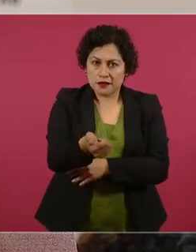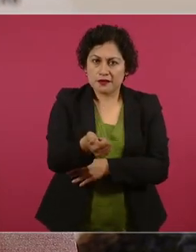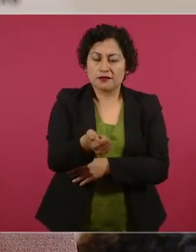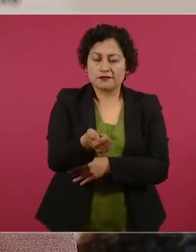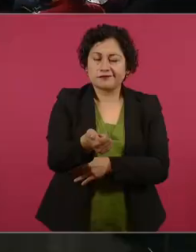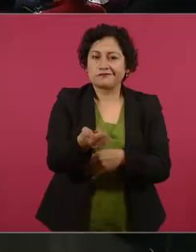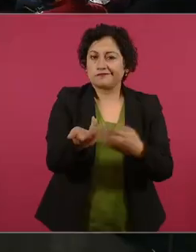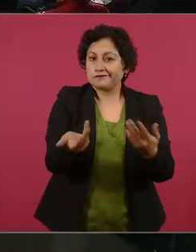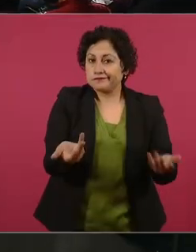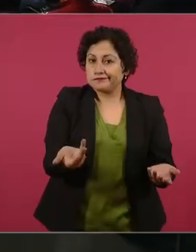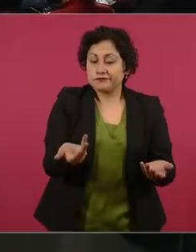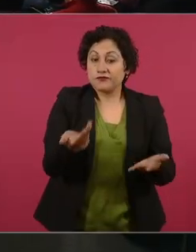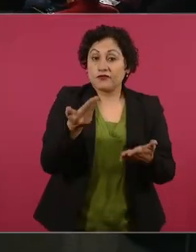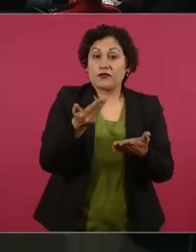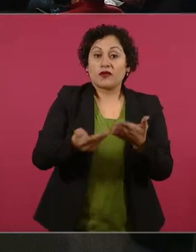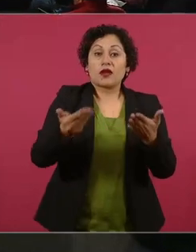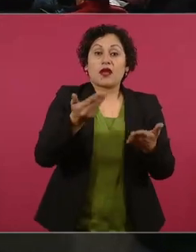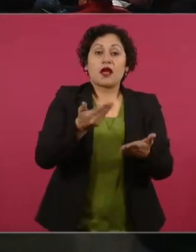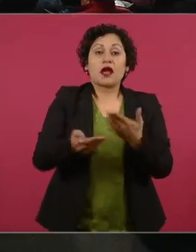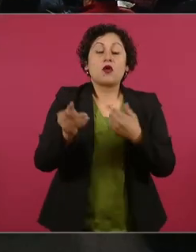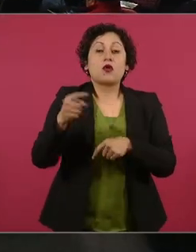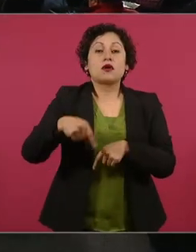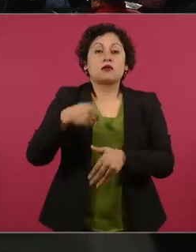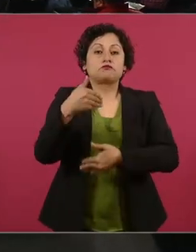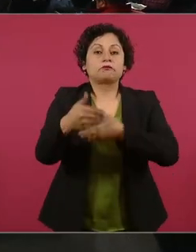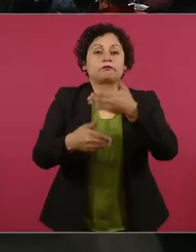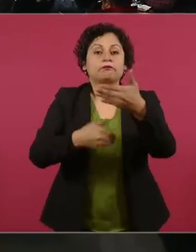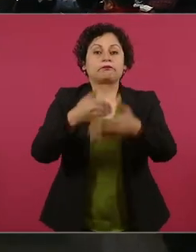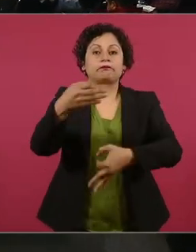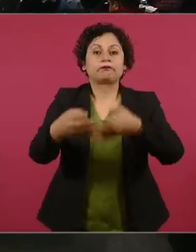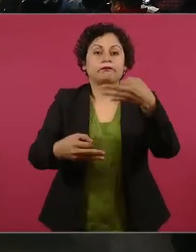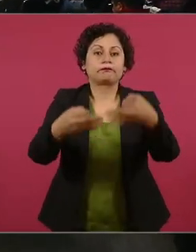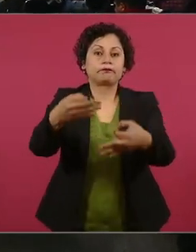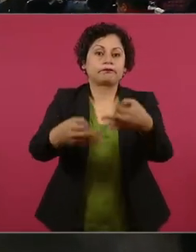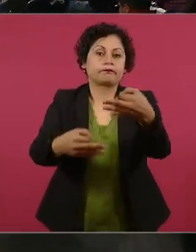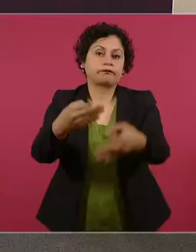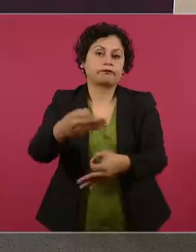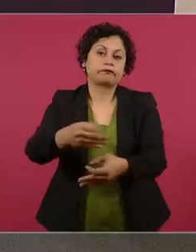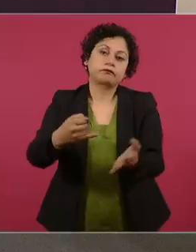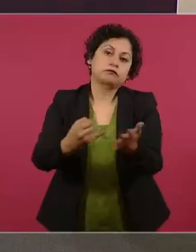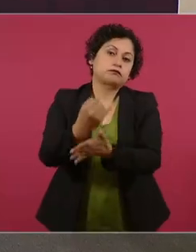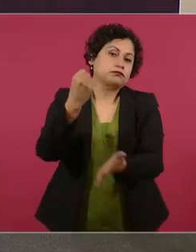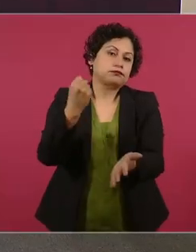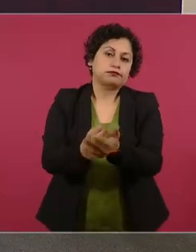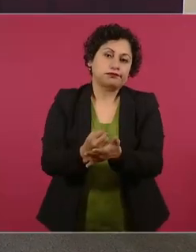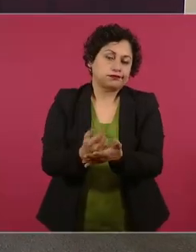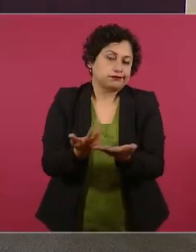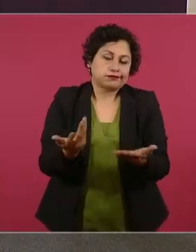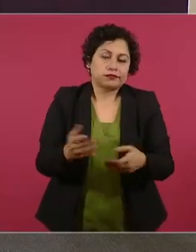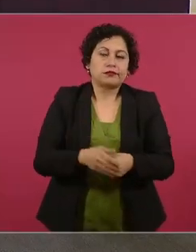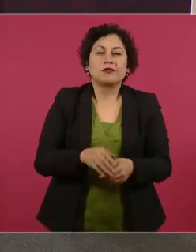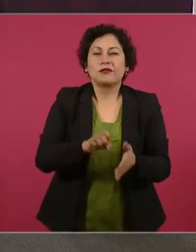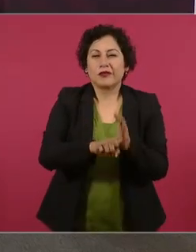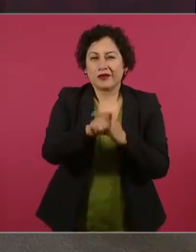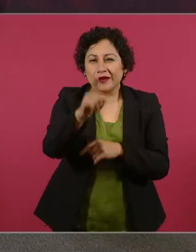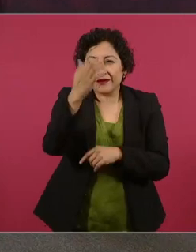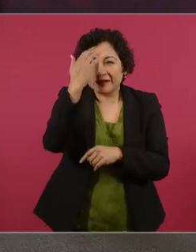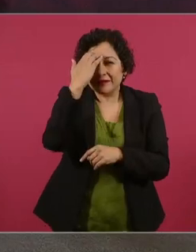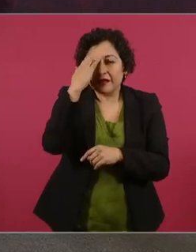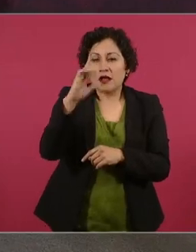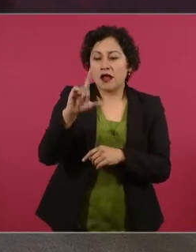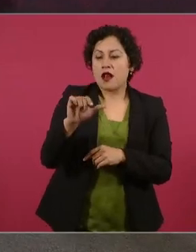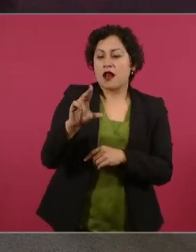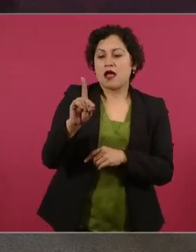y que han seguido demandando, como los laudos, igual,